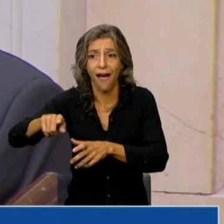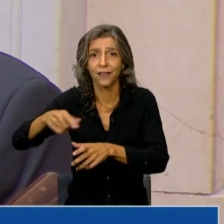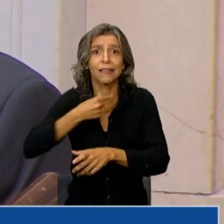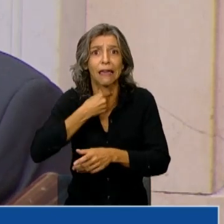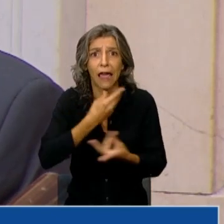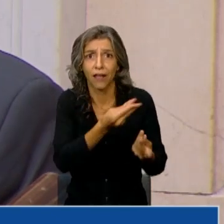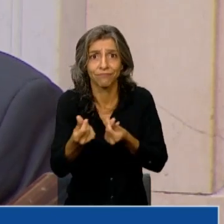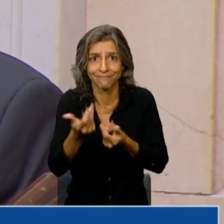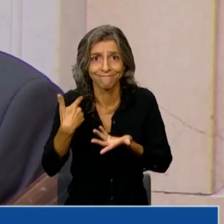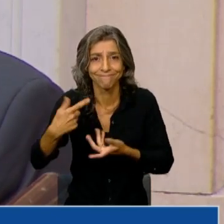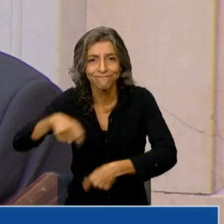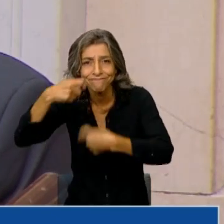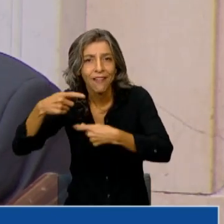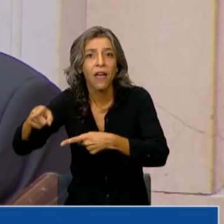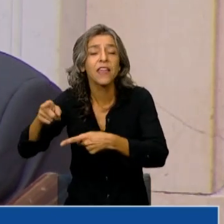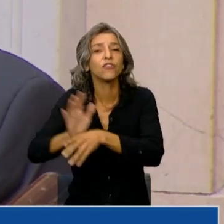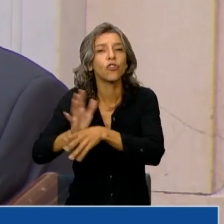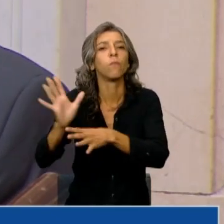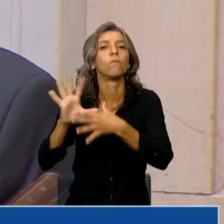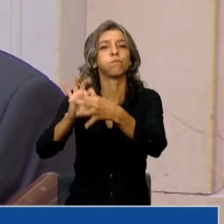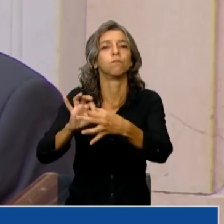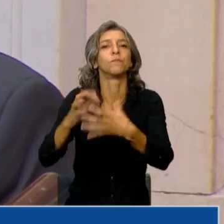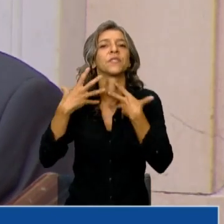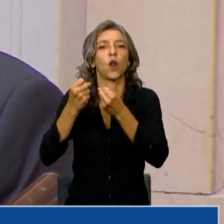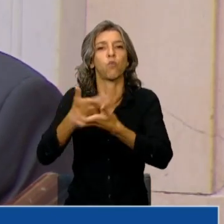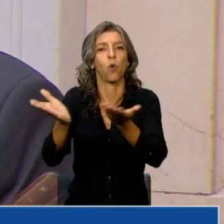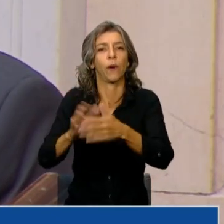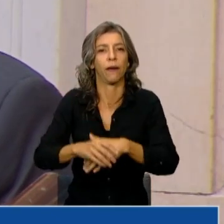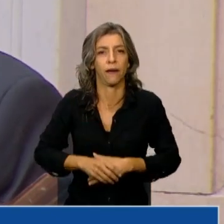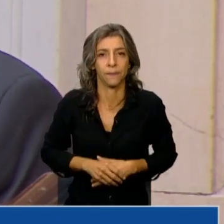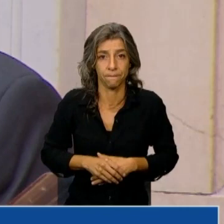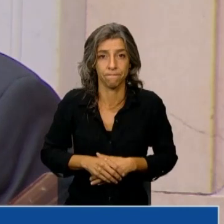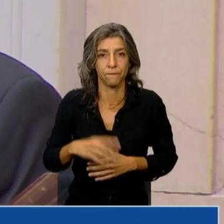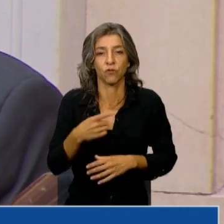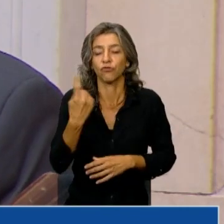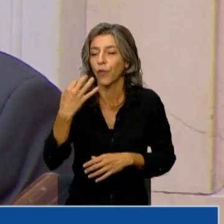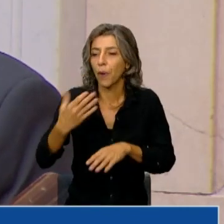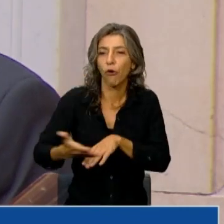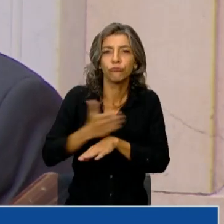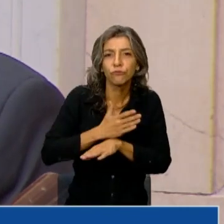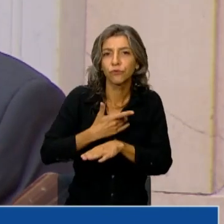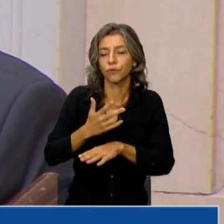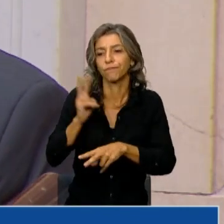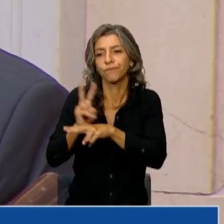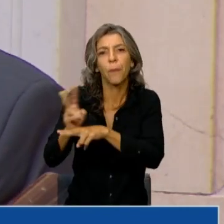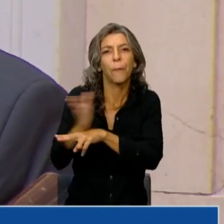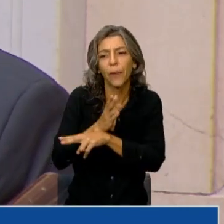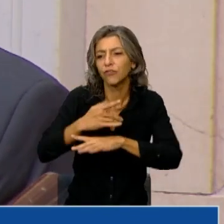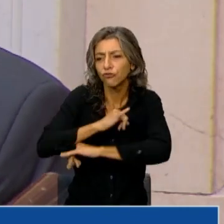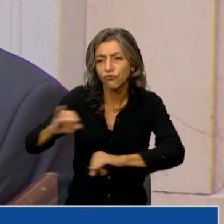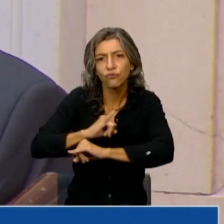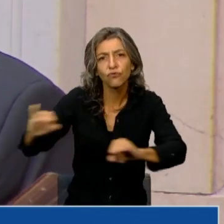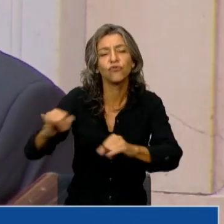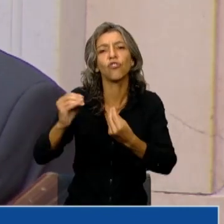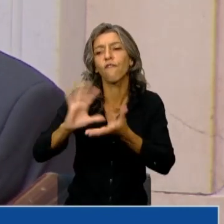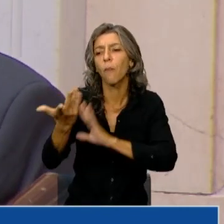de salud pública, no de seguridad, en donde no se ve que se hable de prevención de adicciones, donde no se ve que se hablen de proyectos y